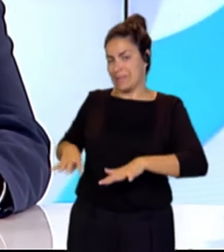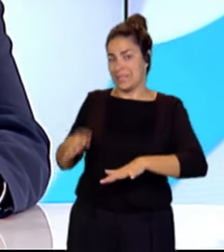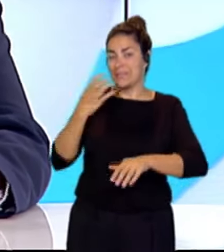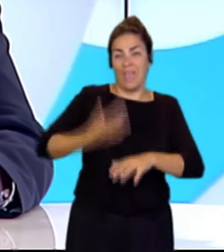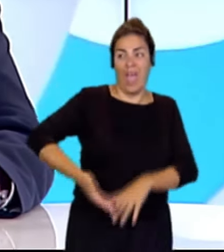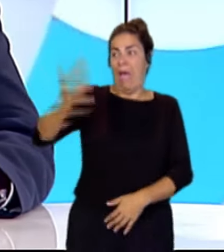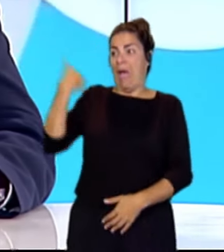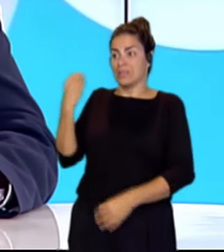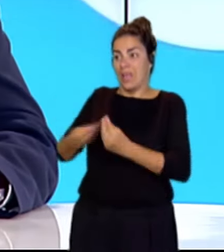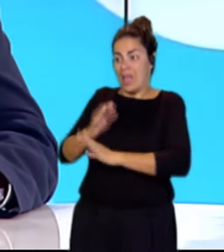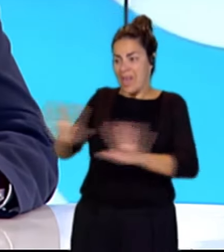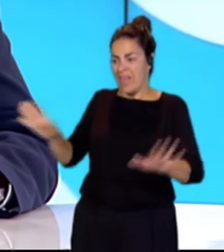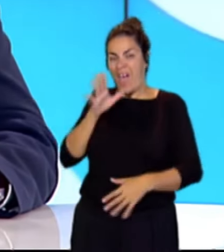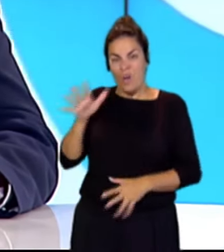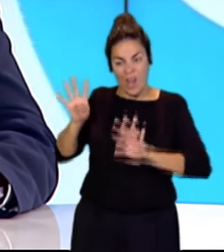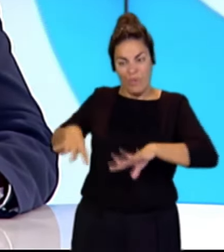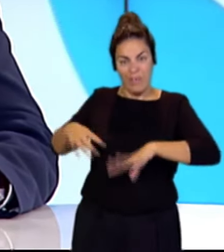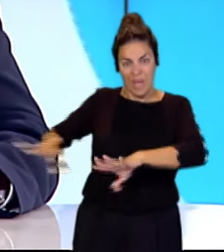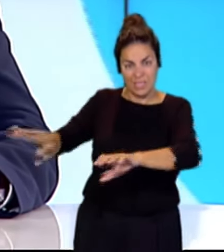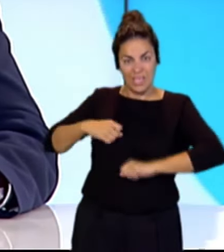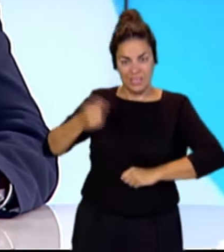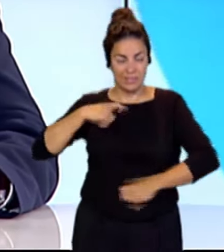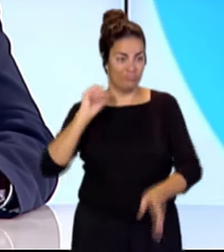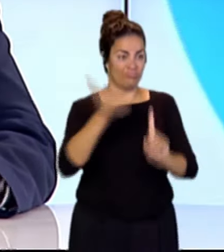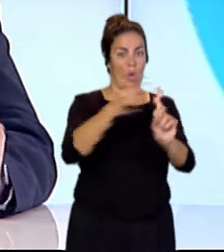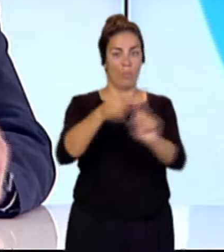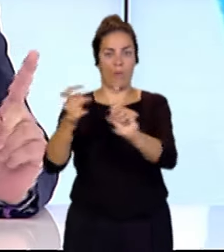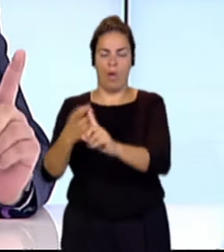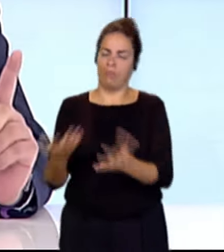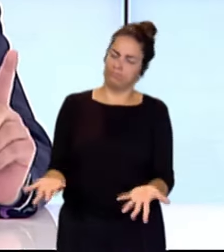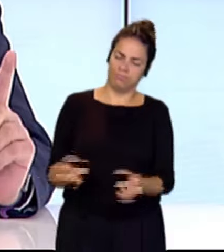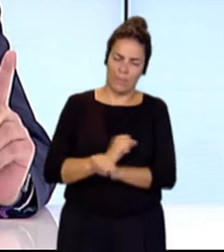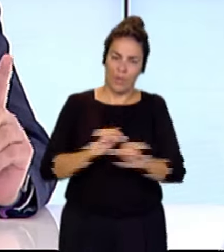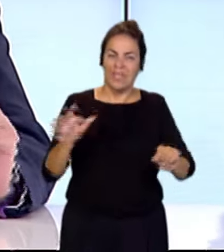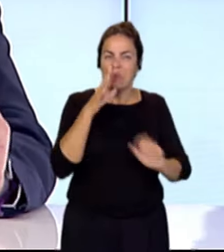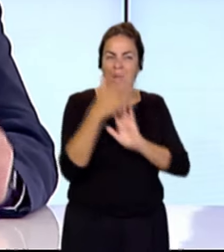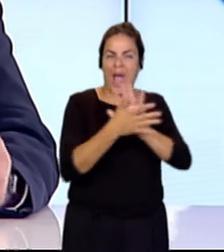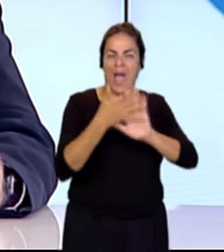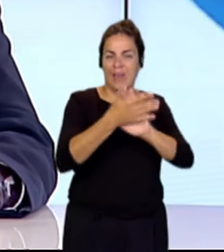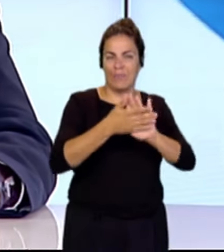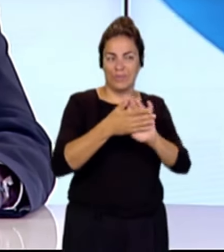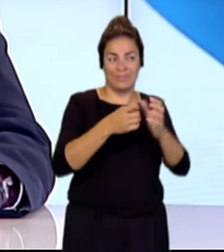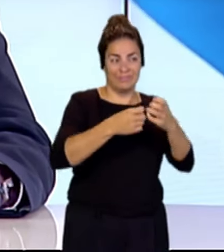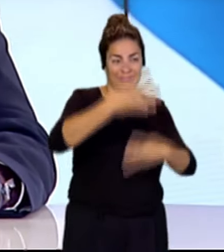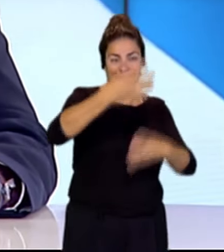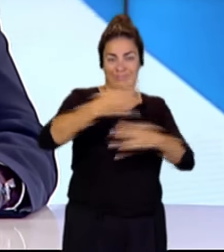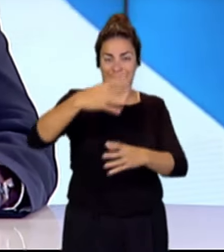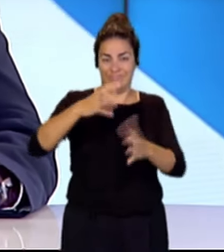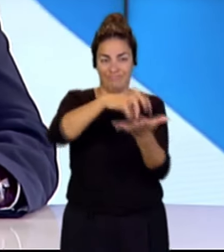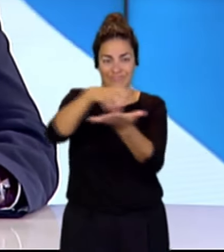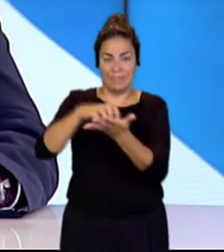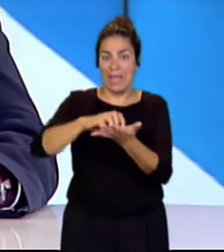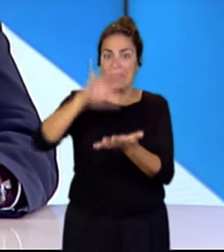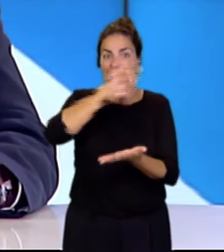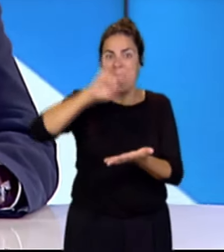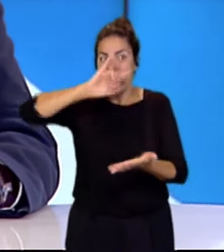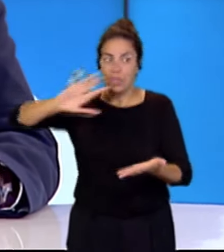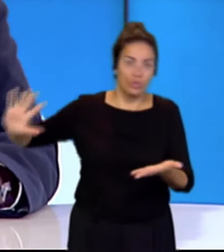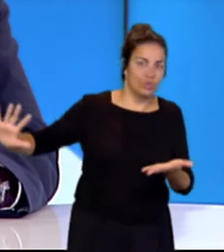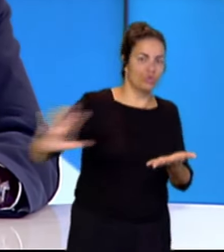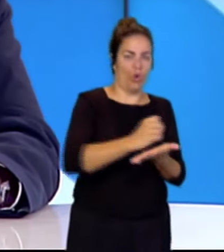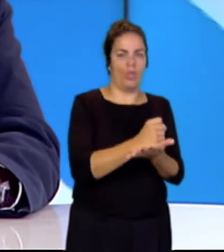anterioridad estamos hablando de la deficiencia de las infraestructuras educativas de toda Canarias de toda Canarias tenemos que hacer ese